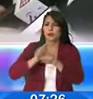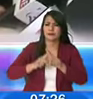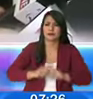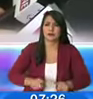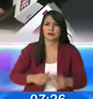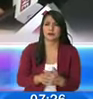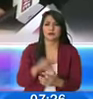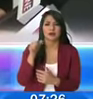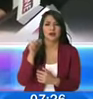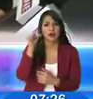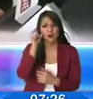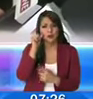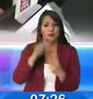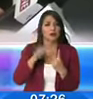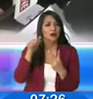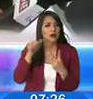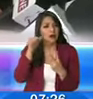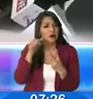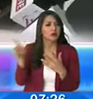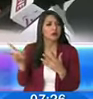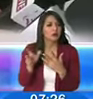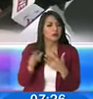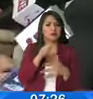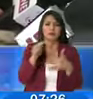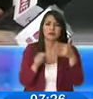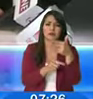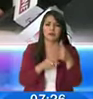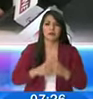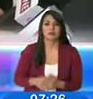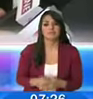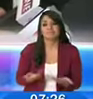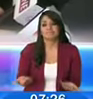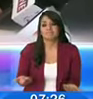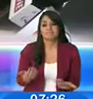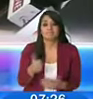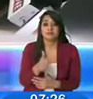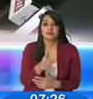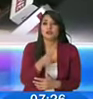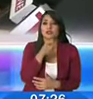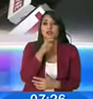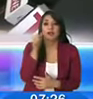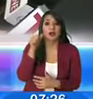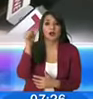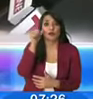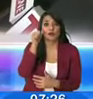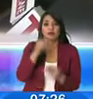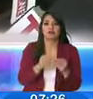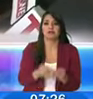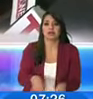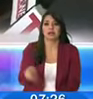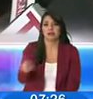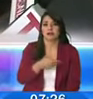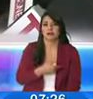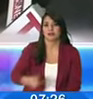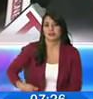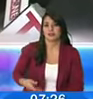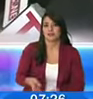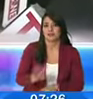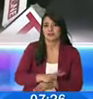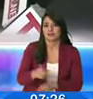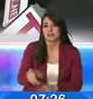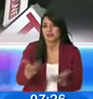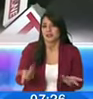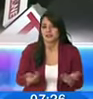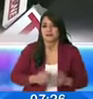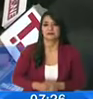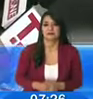aquí, audios más, audios menos. Lo accesorio sigue la suerte de la principal, ¿no? Por un audio se cayó como presidente de la Asamblea, ¿no? Así